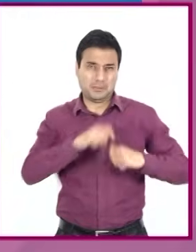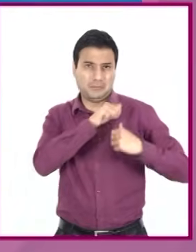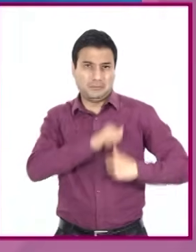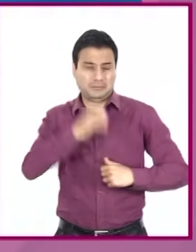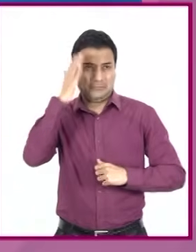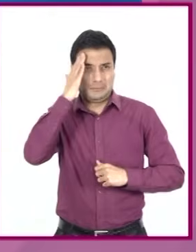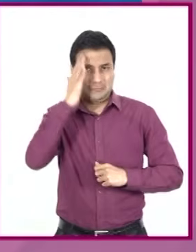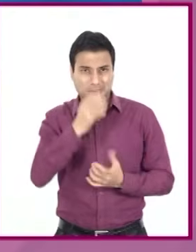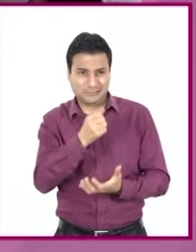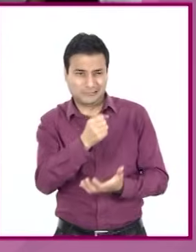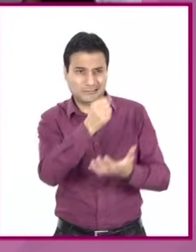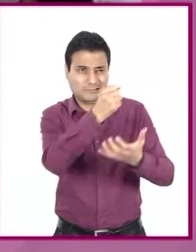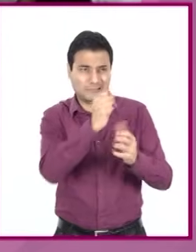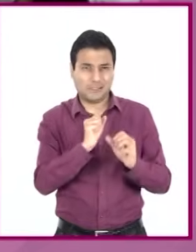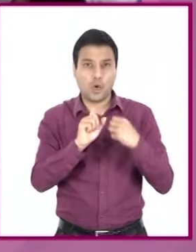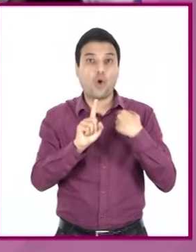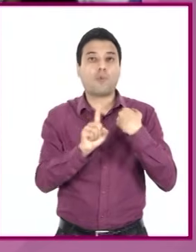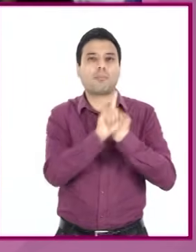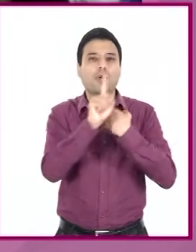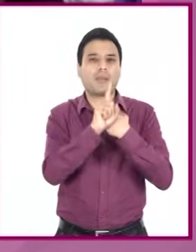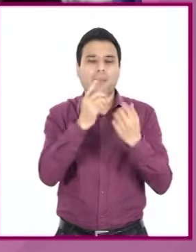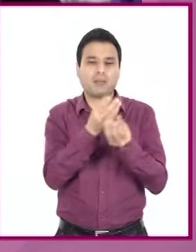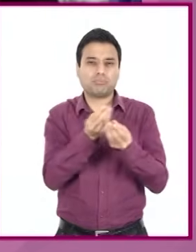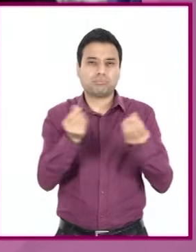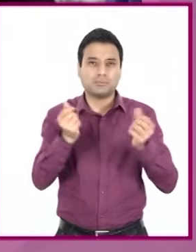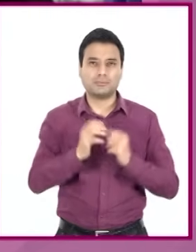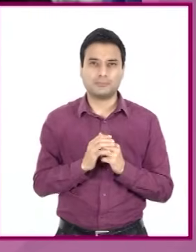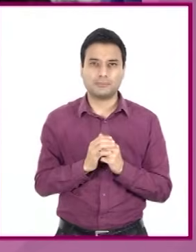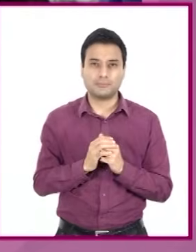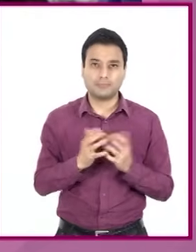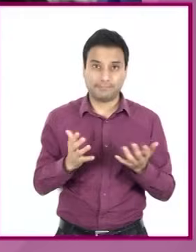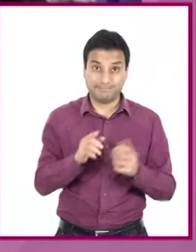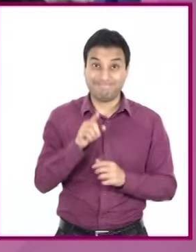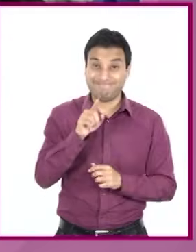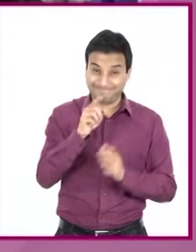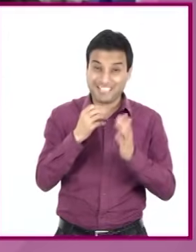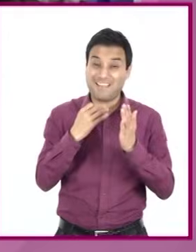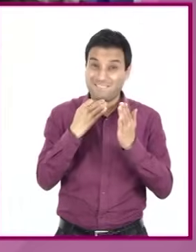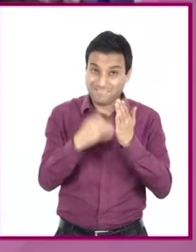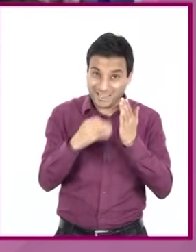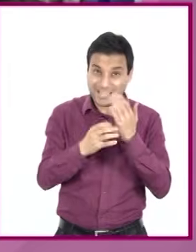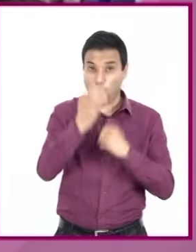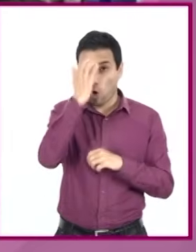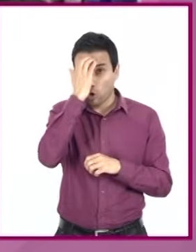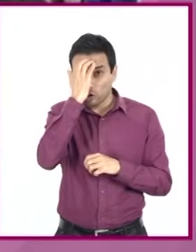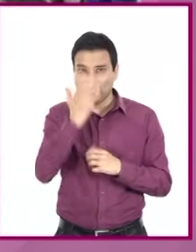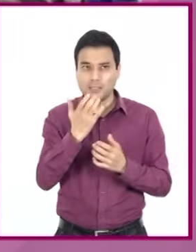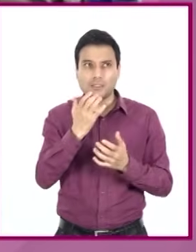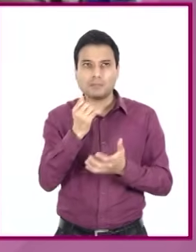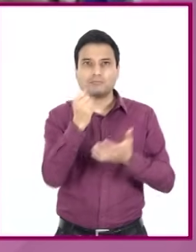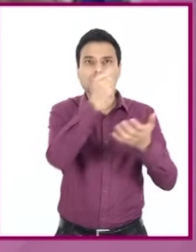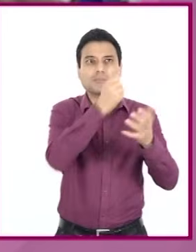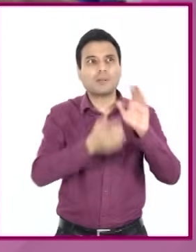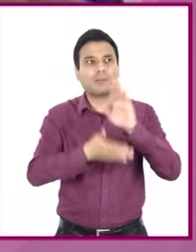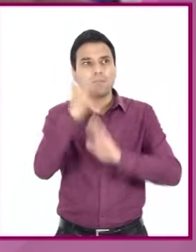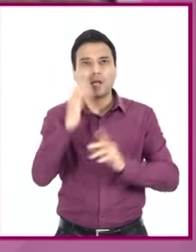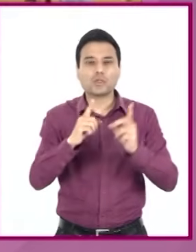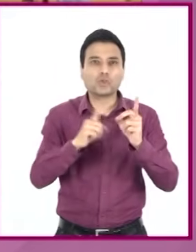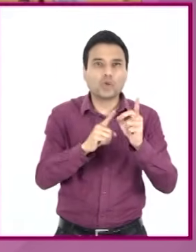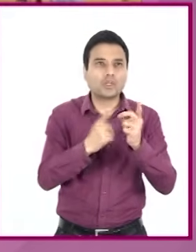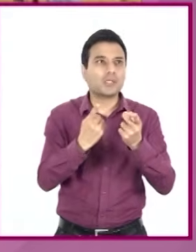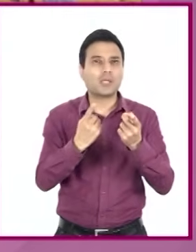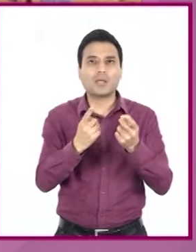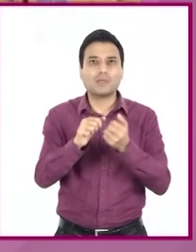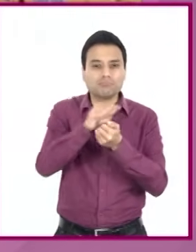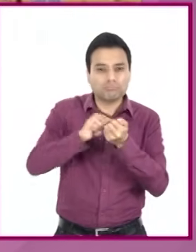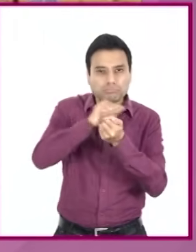del problema, olvidándonos de él. Pero sabemos poco sobre la forma en que se transporta, separa, trata y hasta